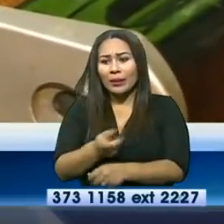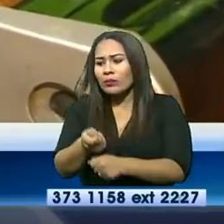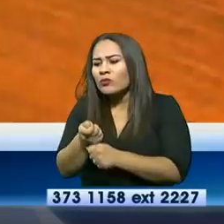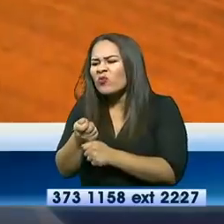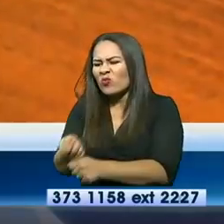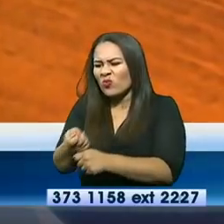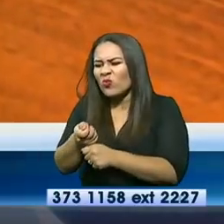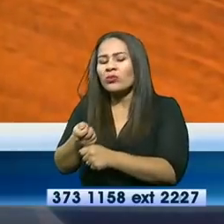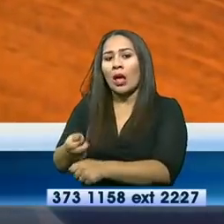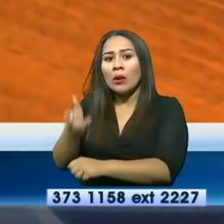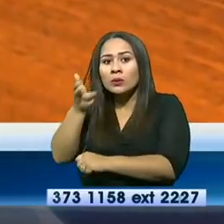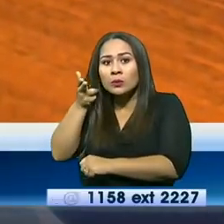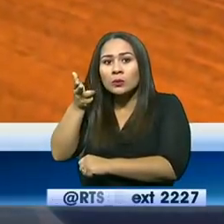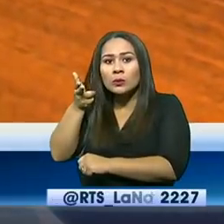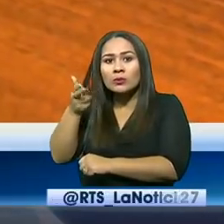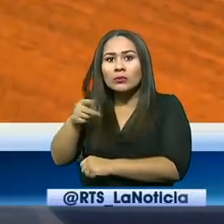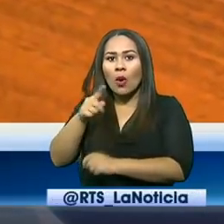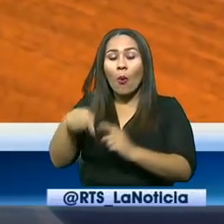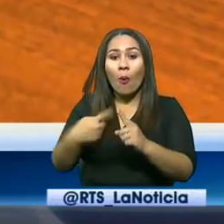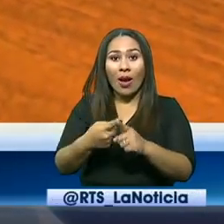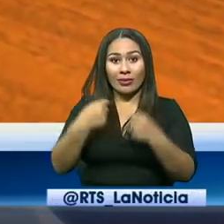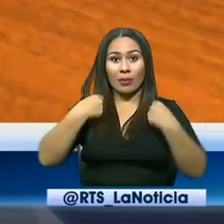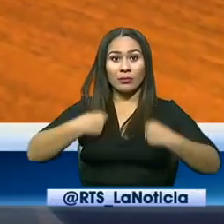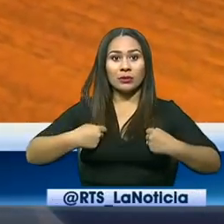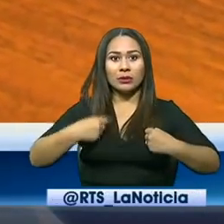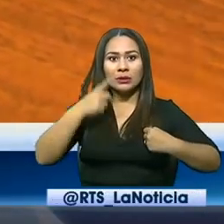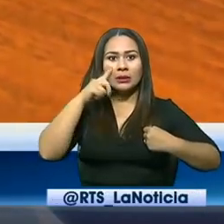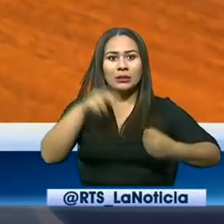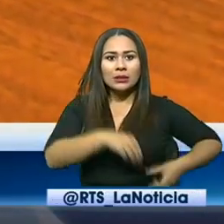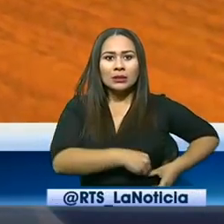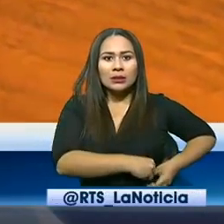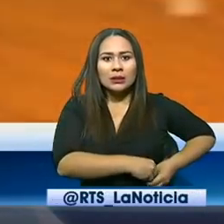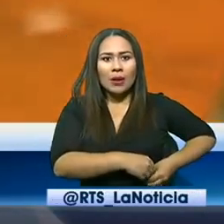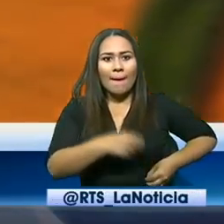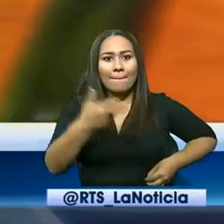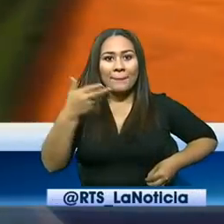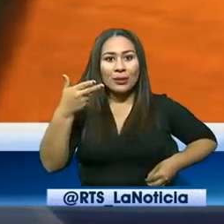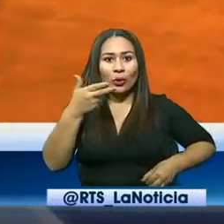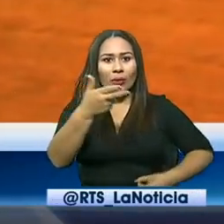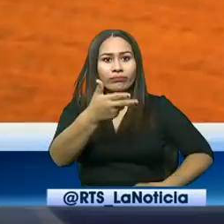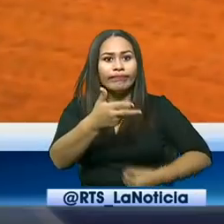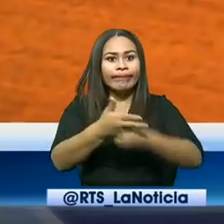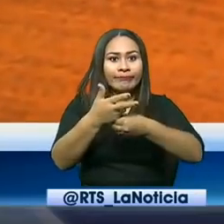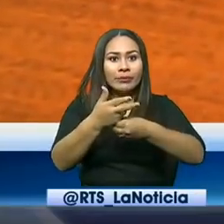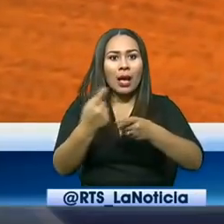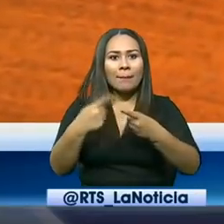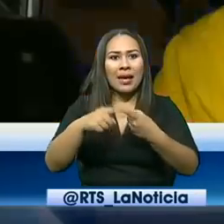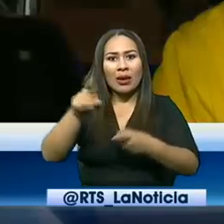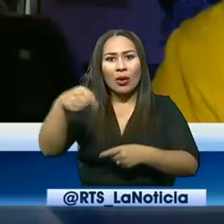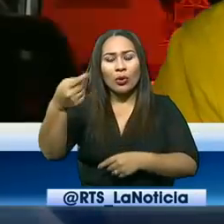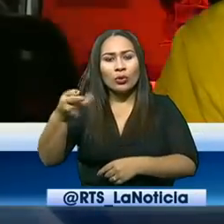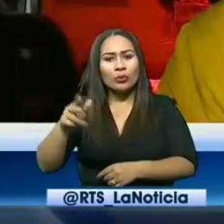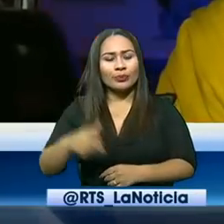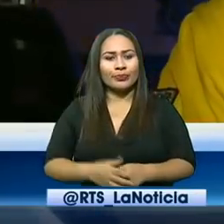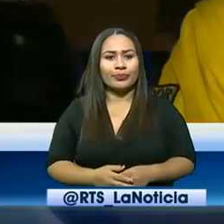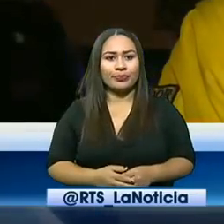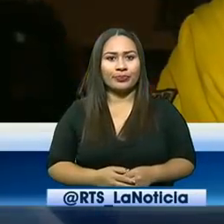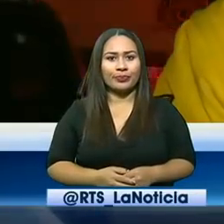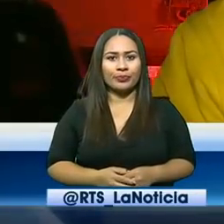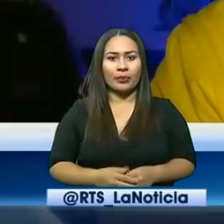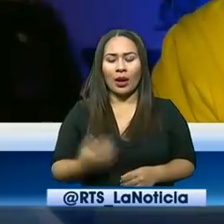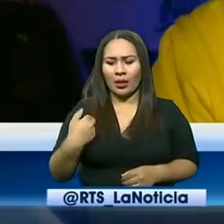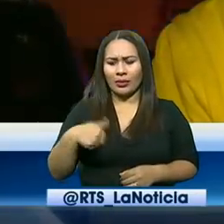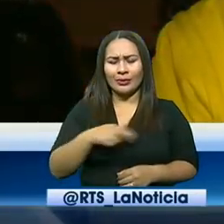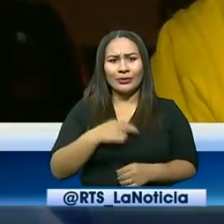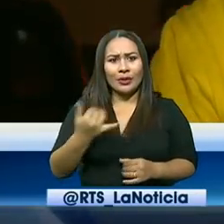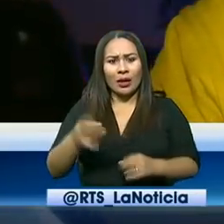fuego. Entre las pertenencias aparecieron una pistola con su respectiva alimentadora, así como un revólver. Por las armas que se pudo